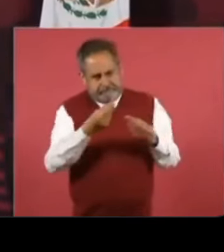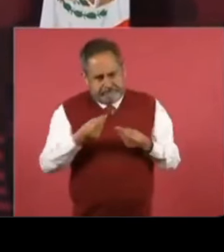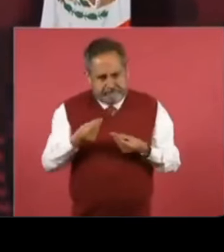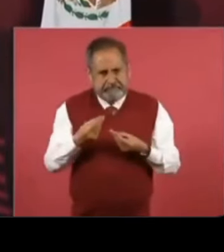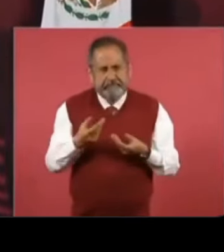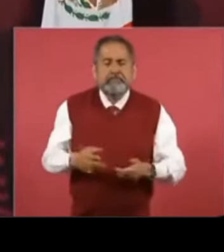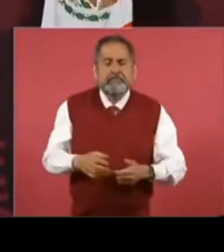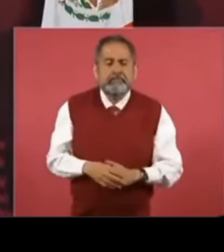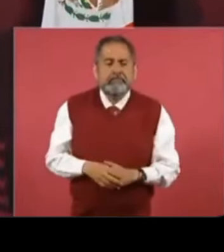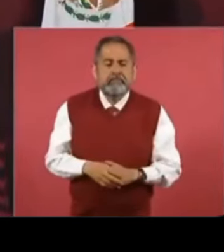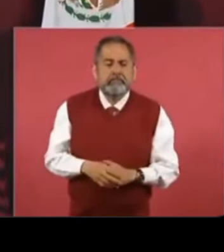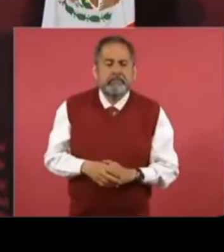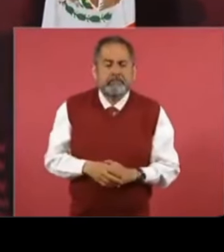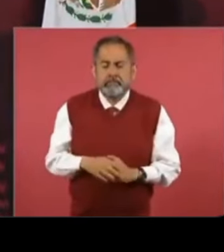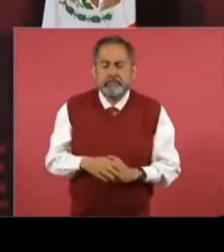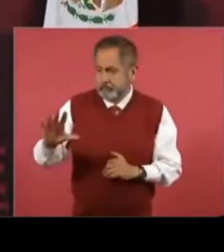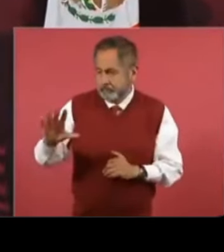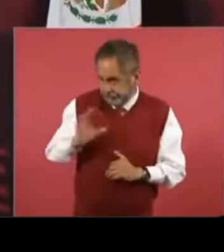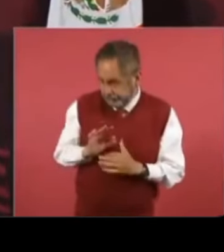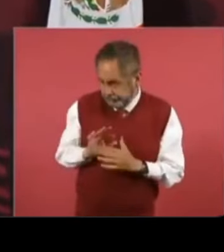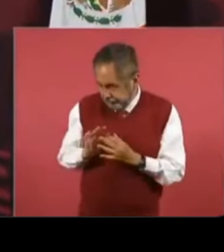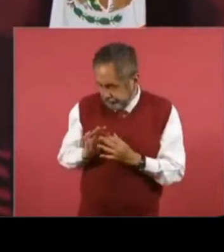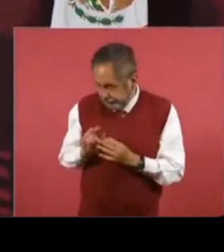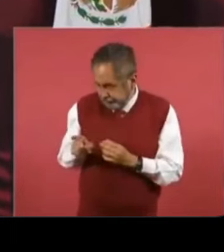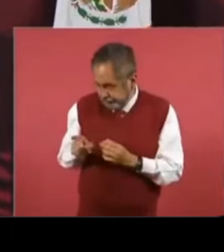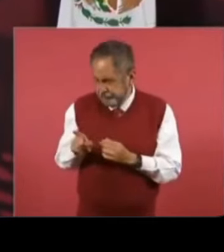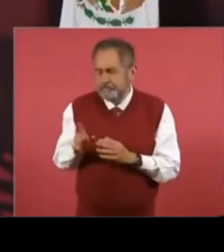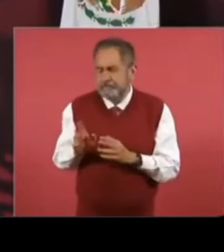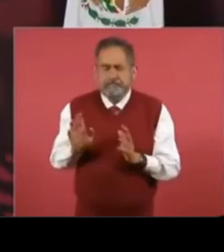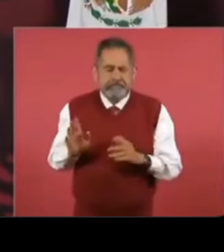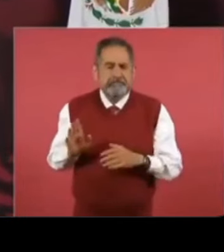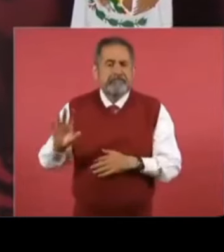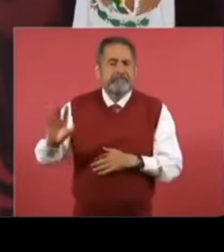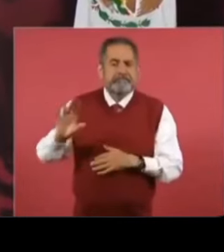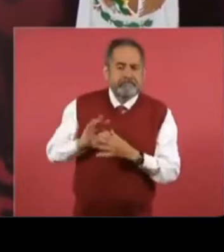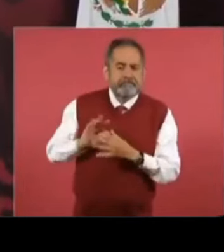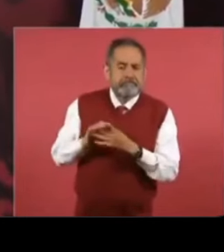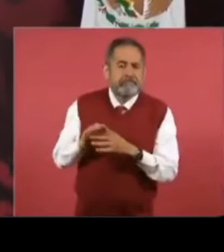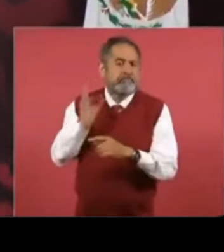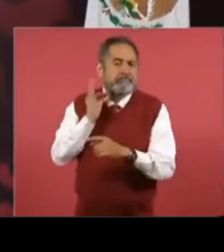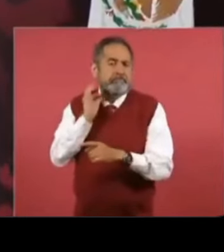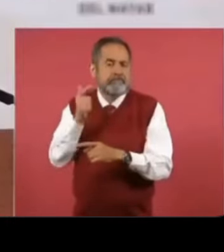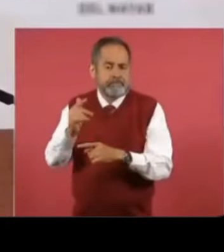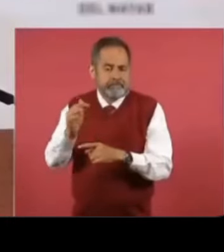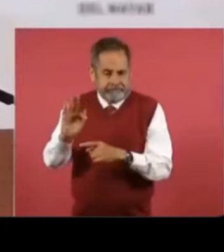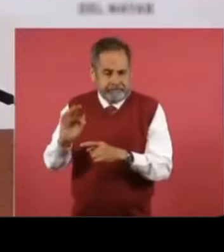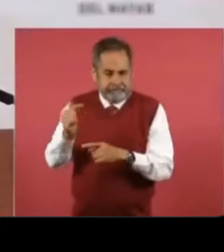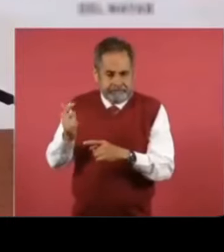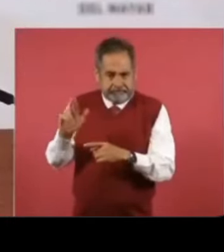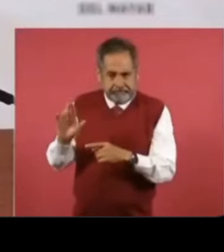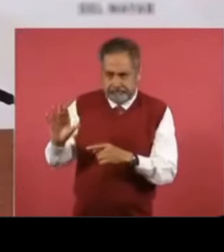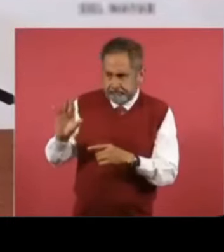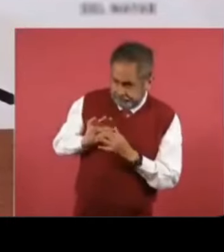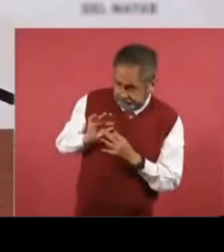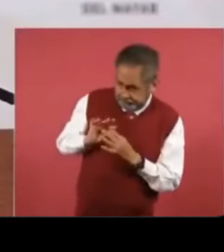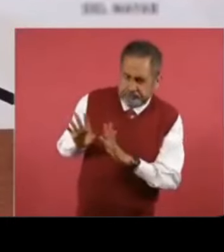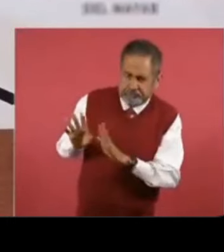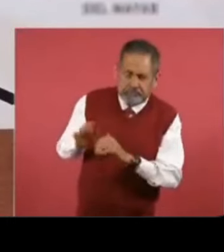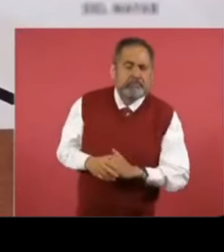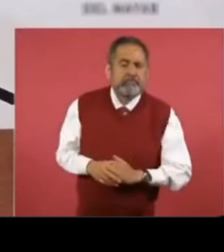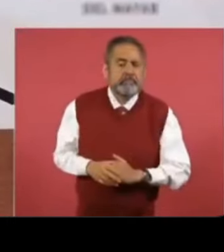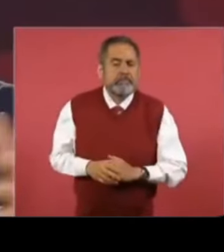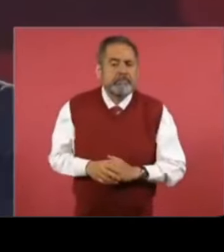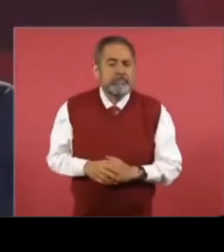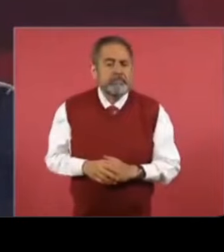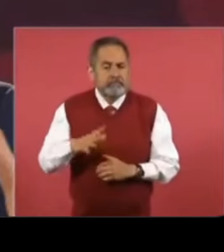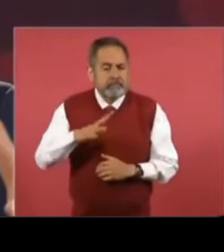carta. Amigos, vamos a pasar el video donde el presidente López Obrador comentó sobre la carta que dio a conocer por